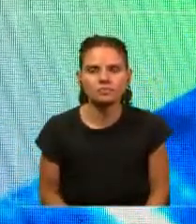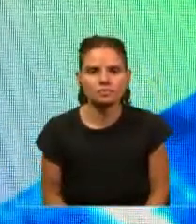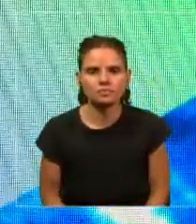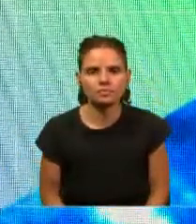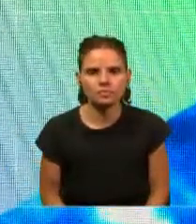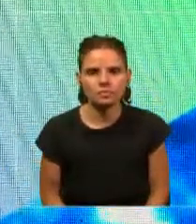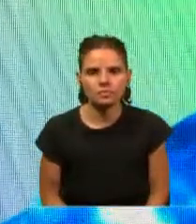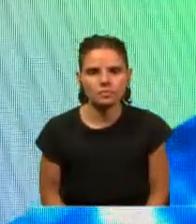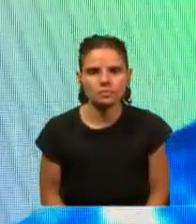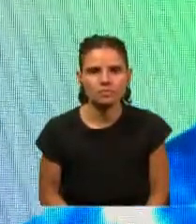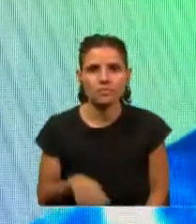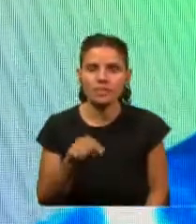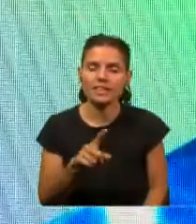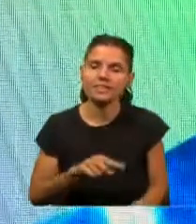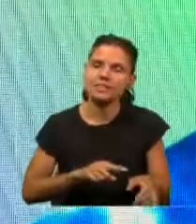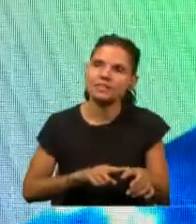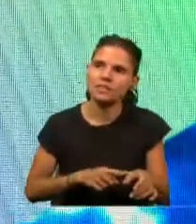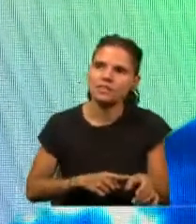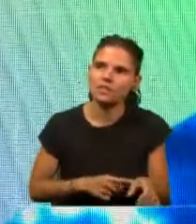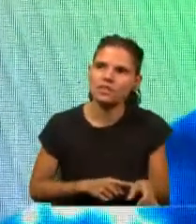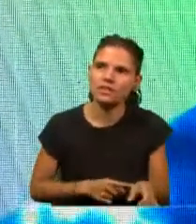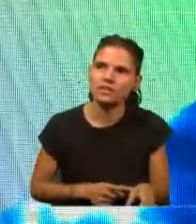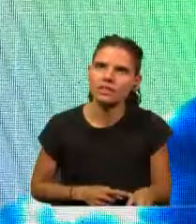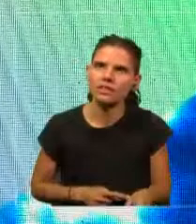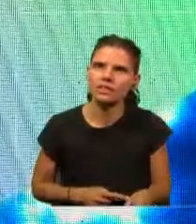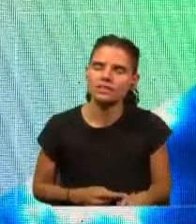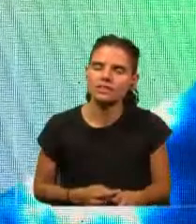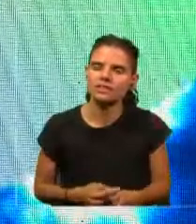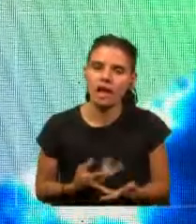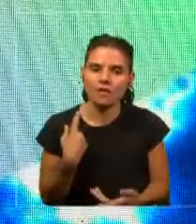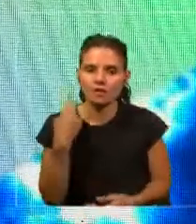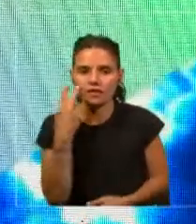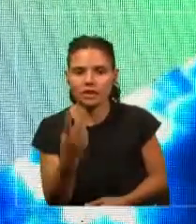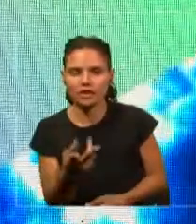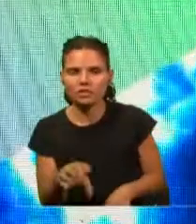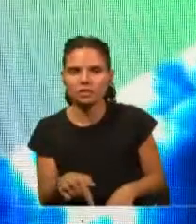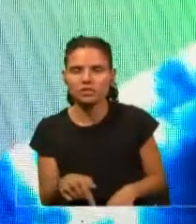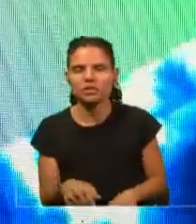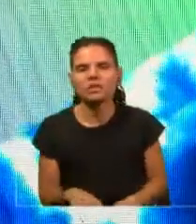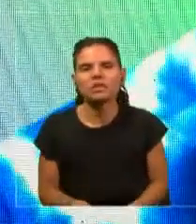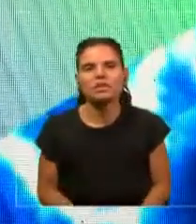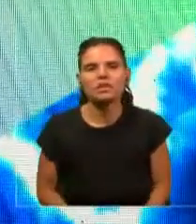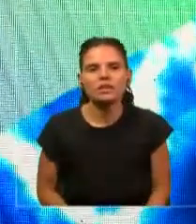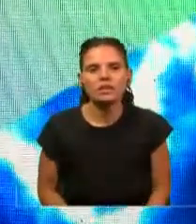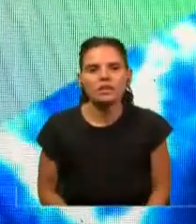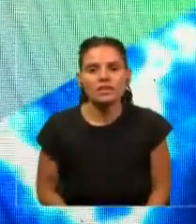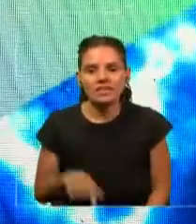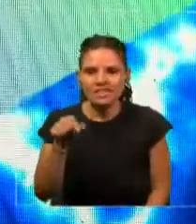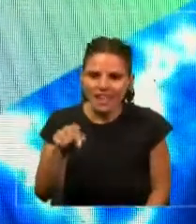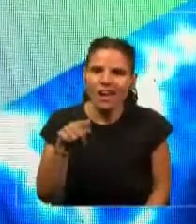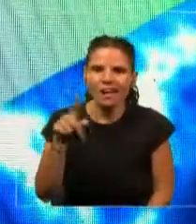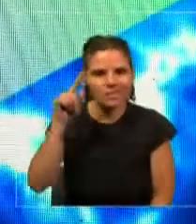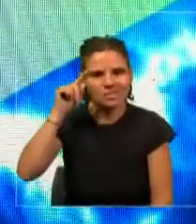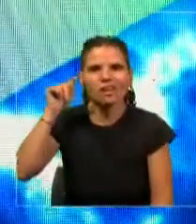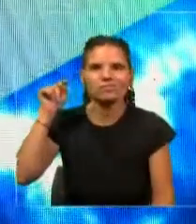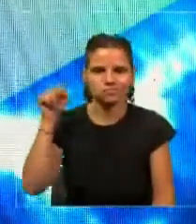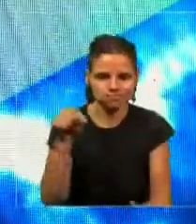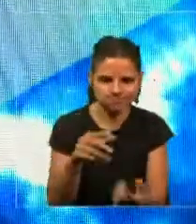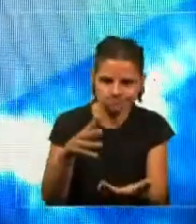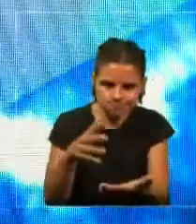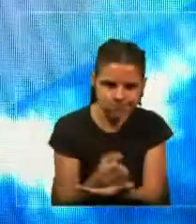estas tecnologías. Y ciertamente es la misión de la inteligencia artificial. Se trata